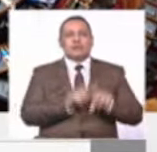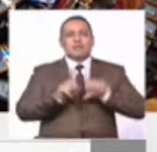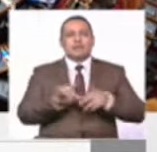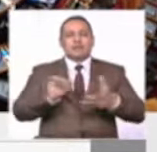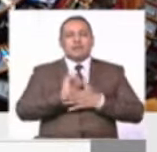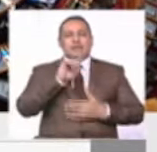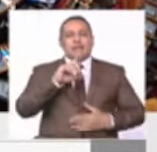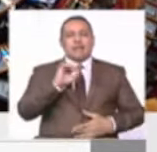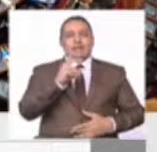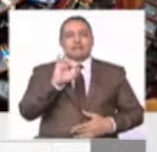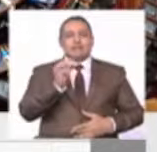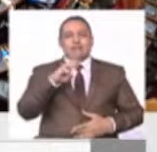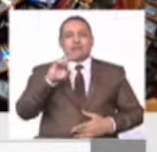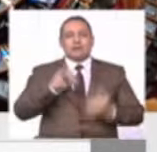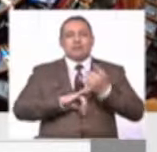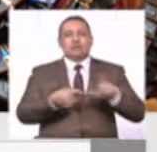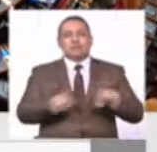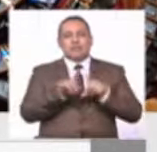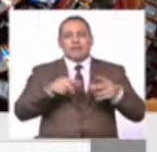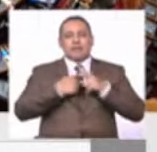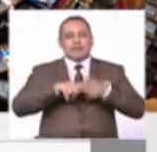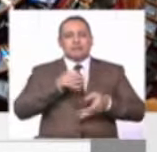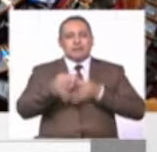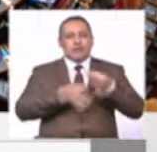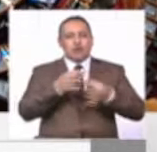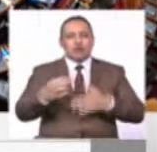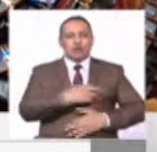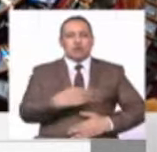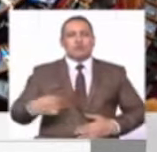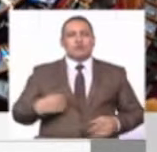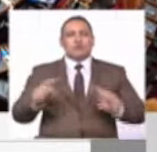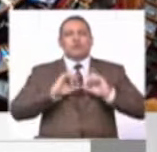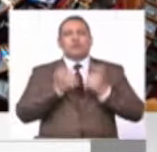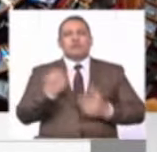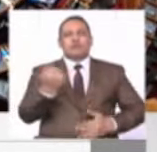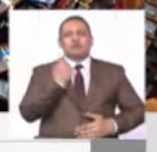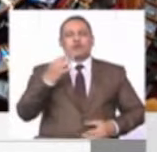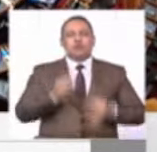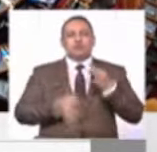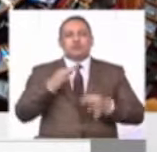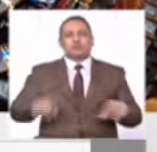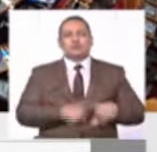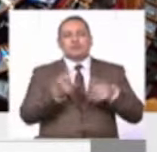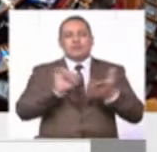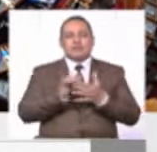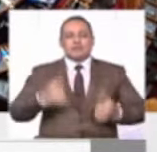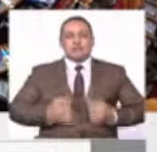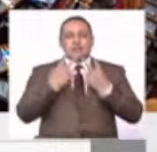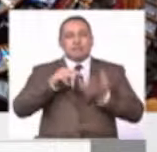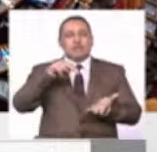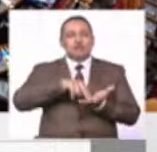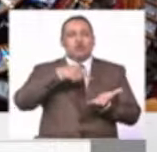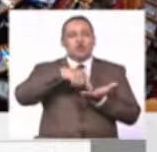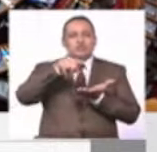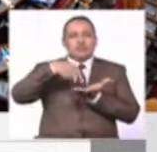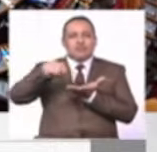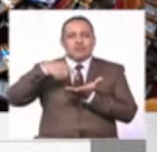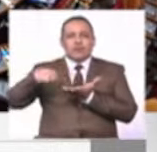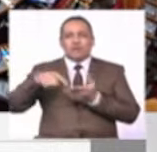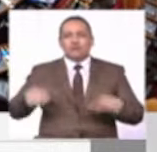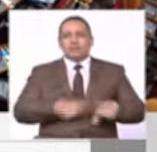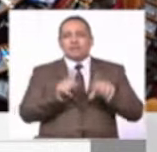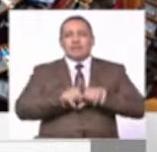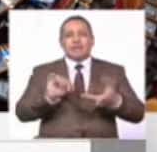Lady camones ha indicado que los miembros de la junta Nacional de Justicia han sido debidamente notificados y